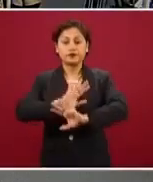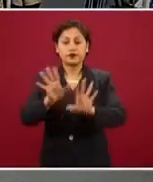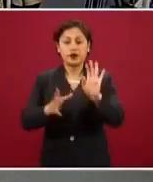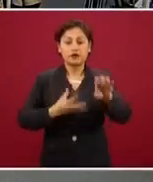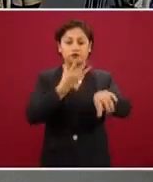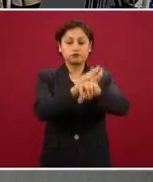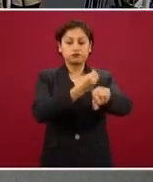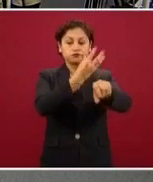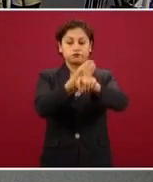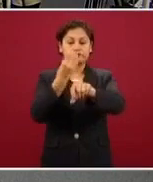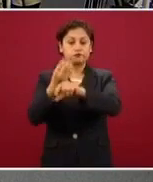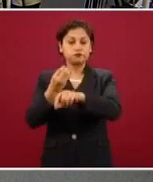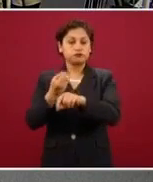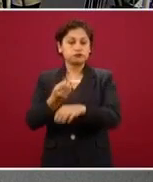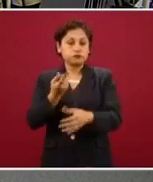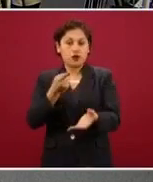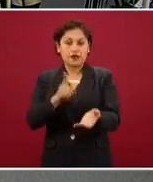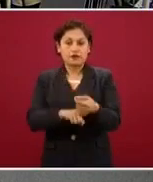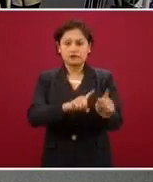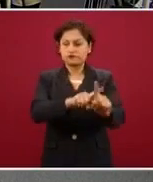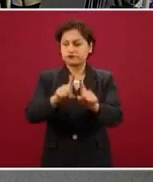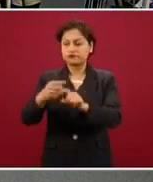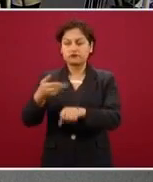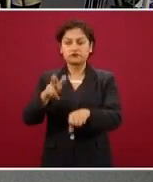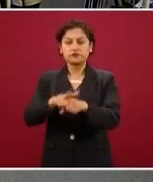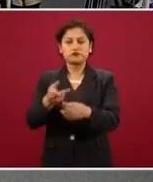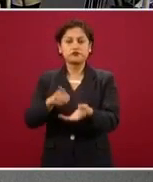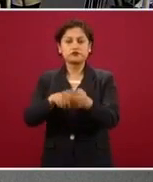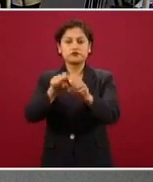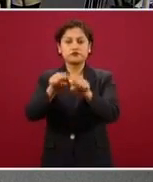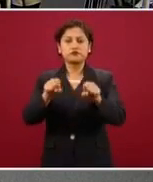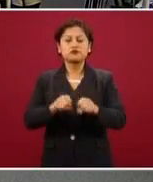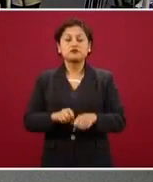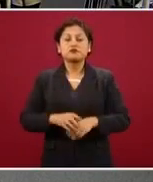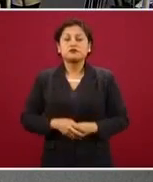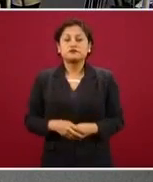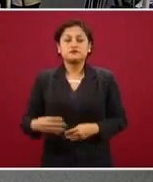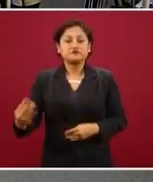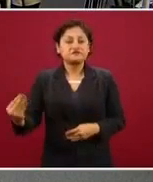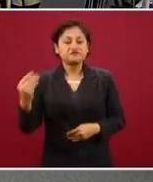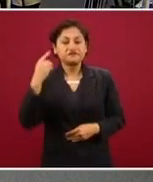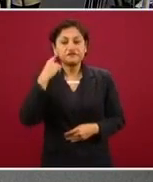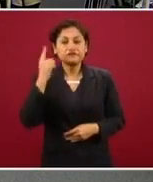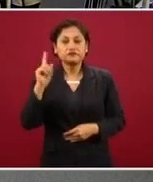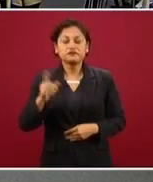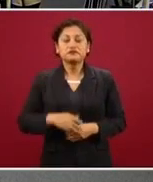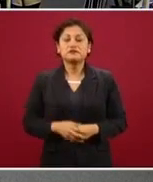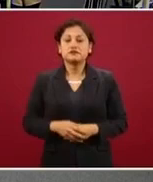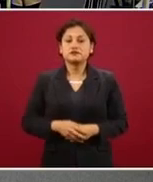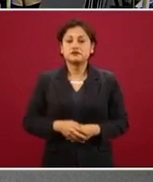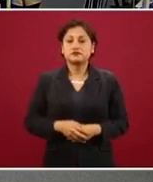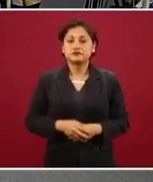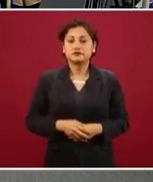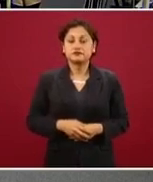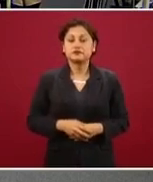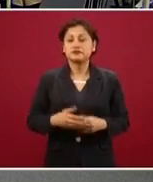¿Cuántos hospitales que estaban incompletos va a hacer su gobierno? Ah, bueno, son en